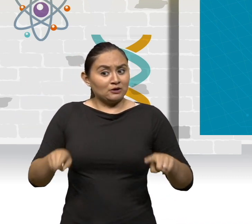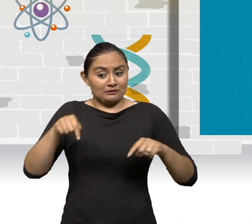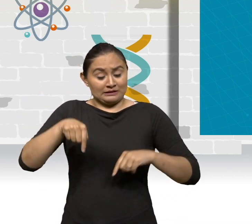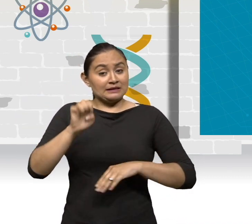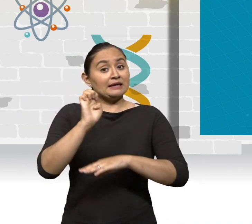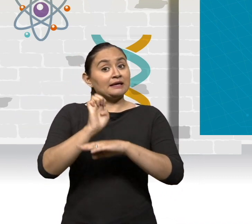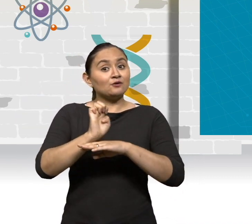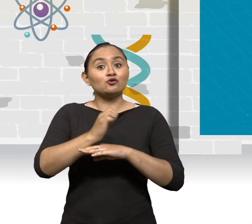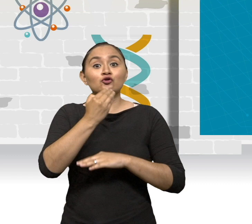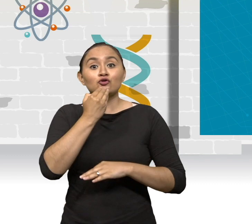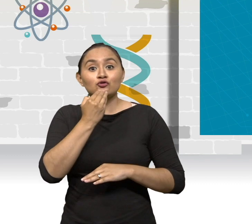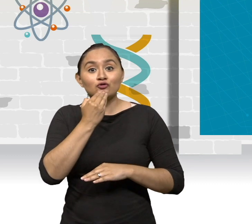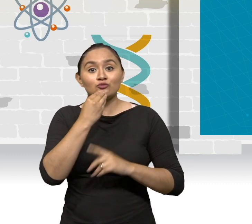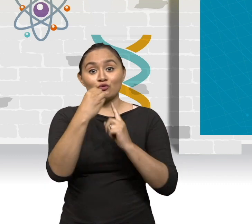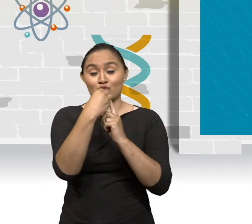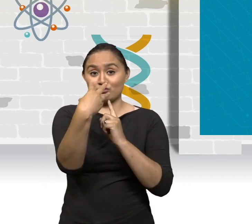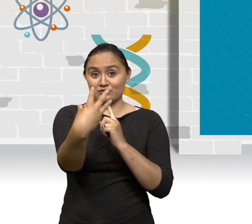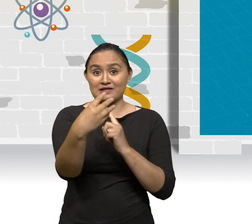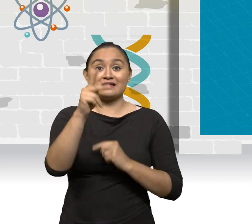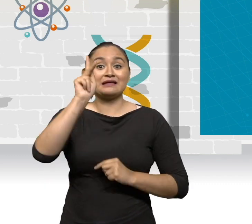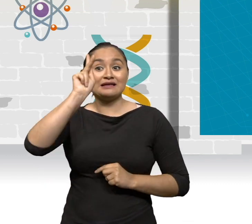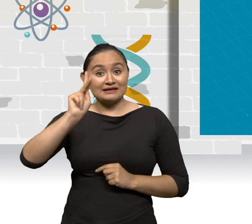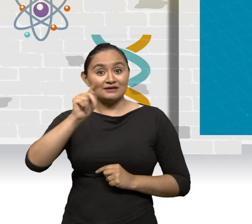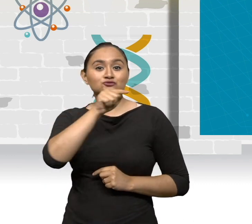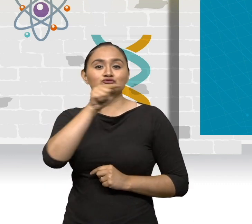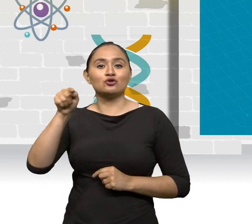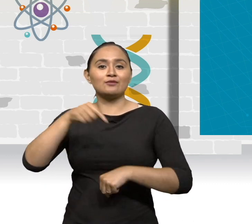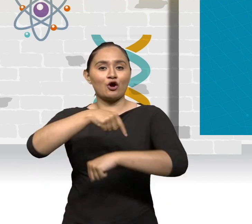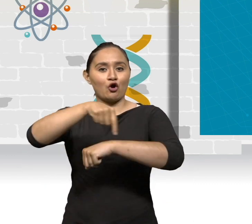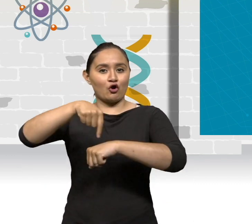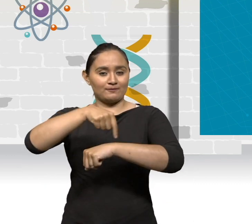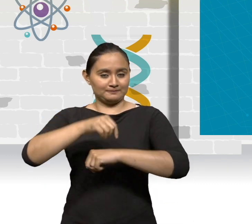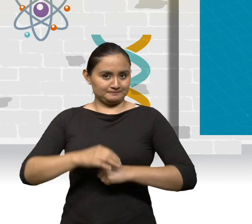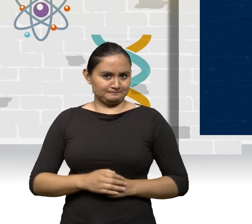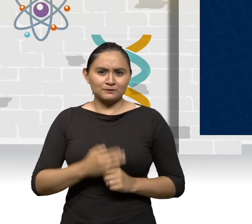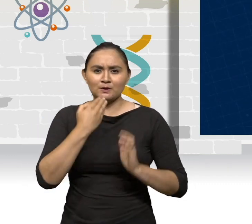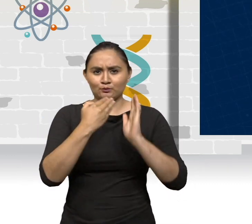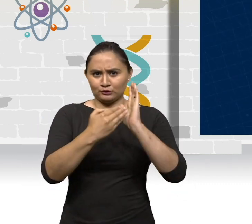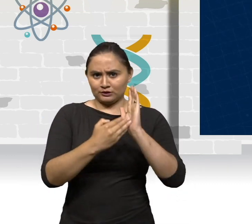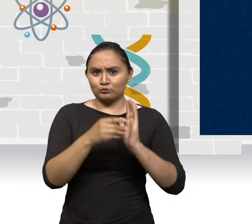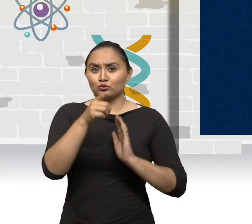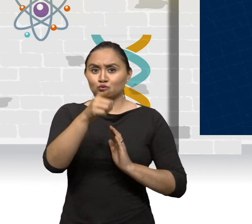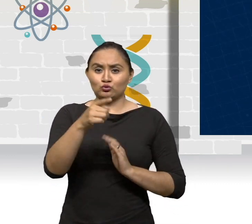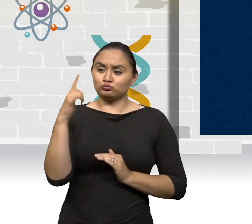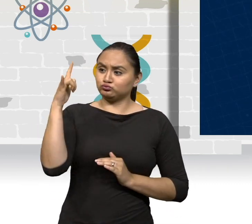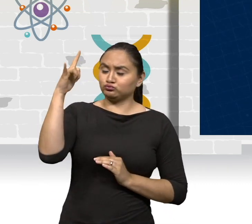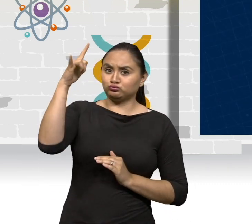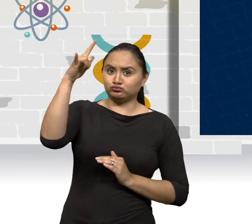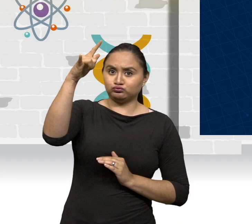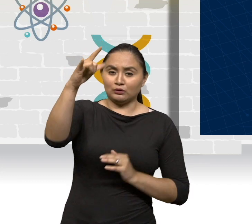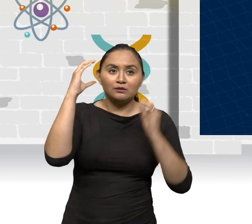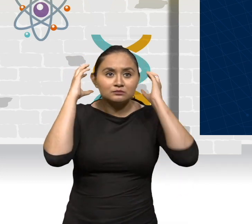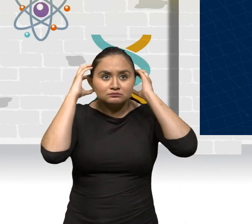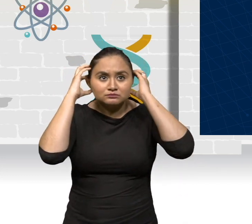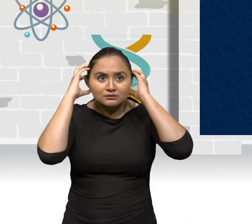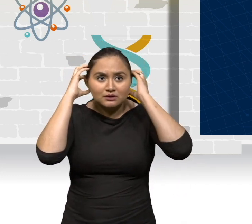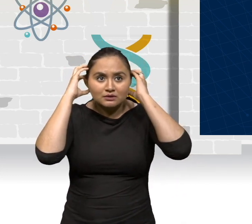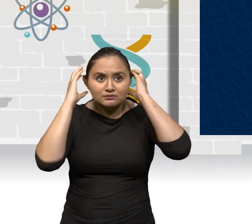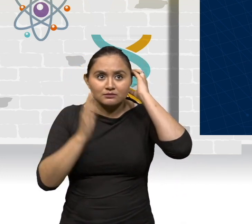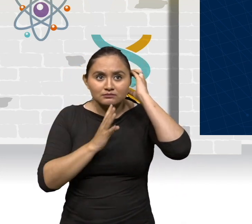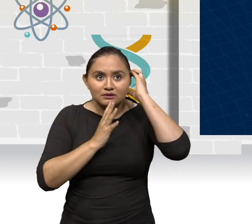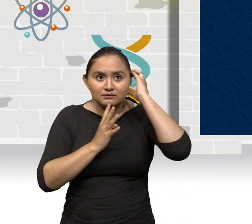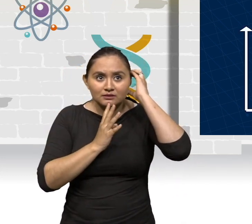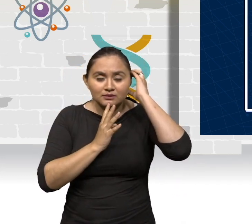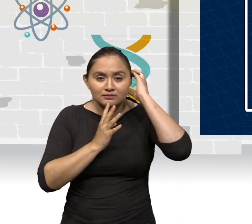nuestro medio es muy utilizada la unidad kilómetros sobre horas. Veamos un ejemplo. Eres un controlador de vuelo de la torre de control